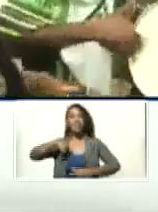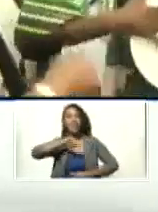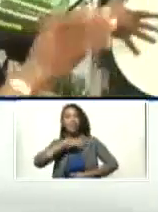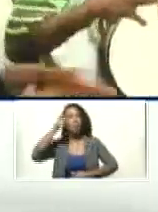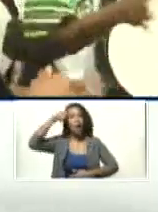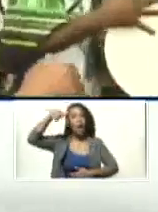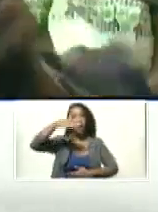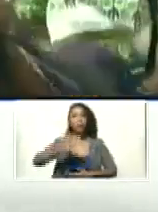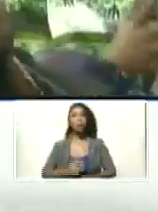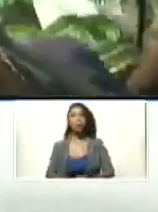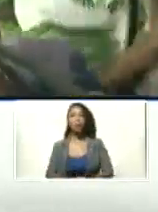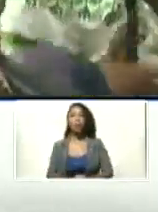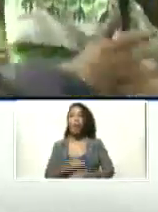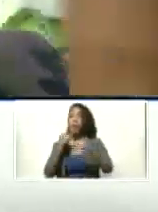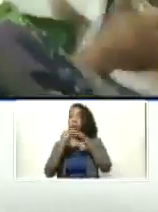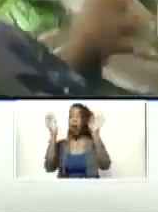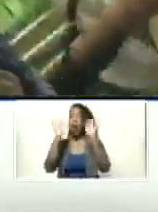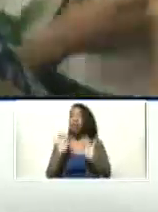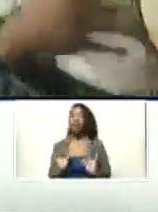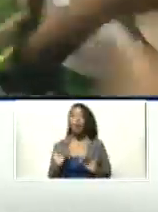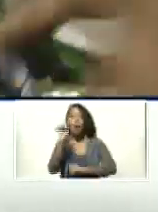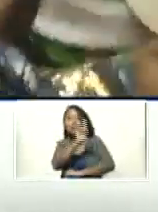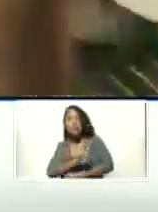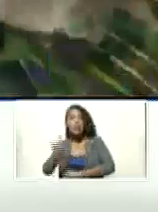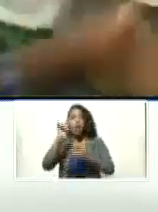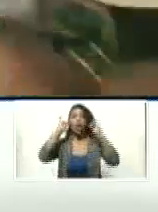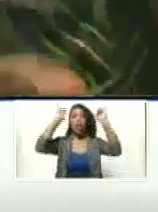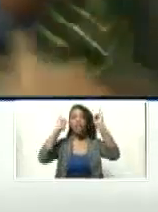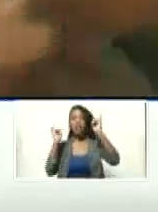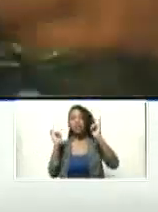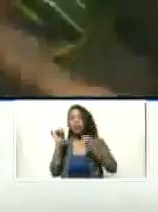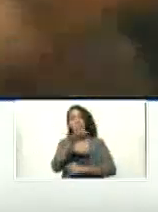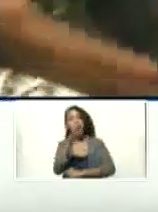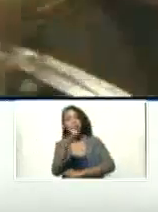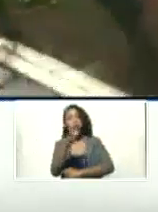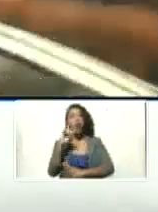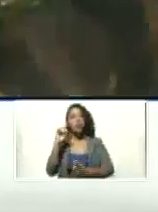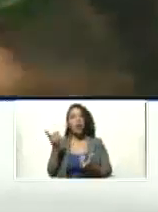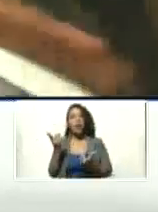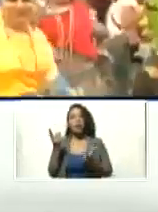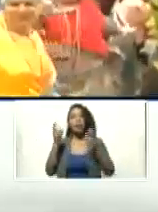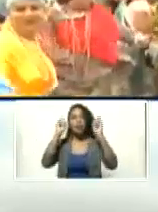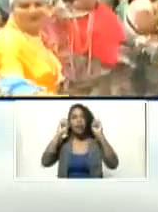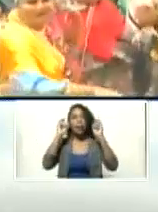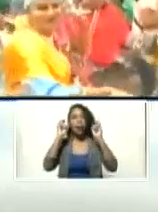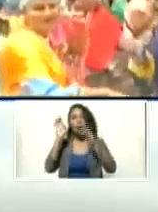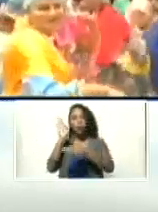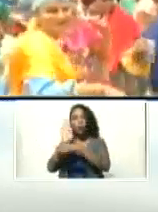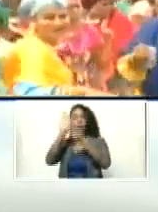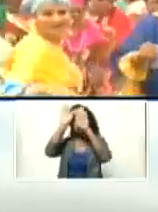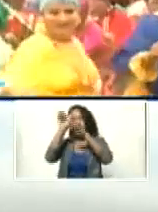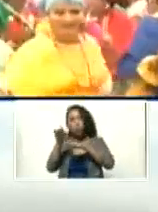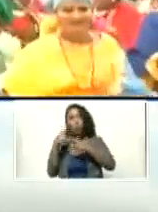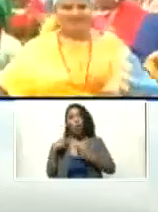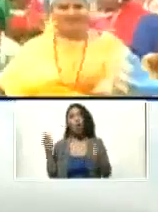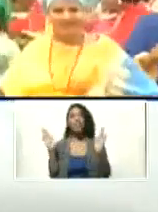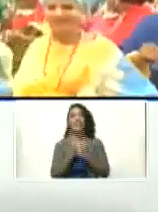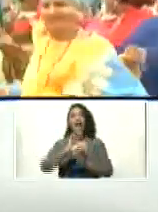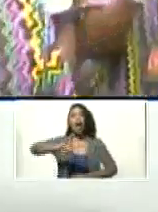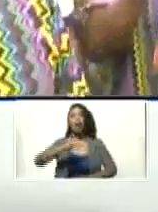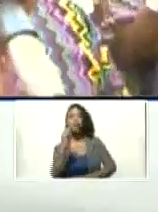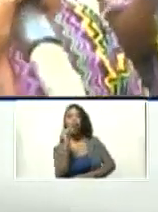pueblo. Igualmente el ciclo festivo alrededor de la devoción y culto por San Juan